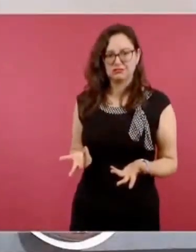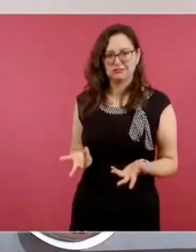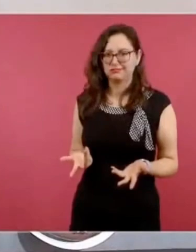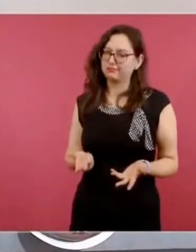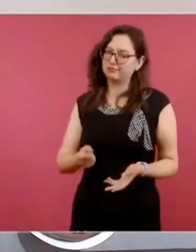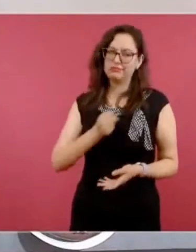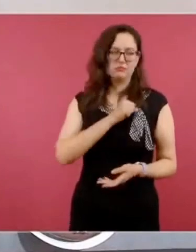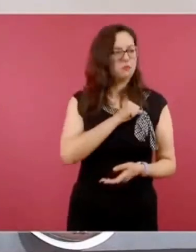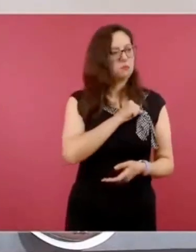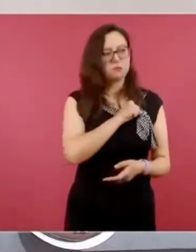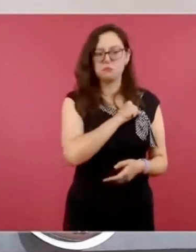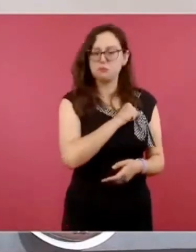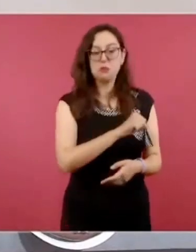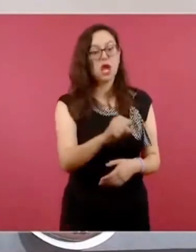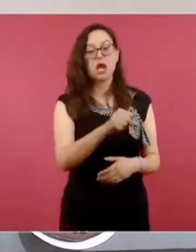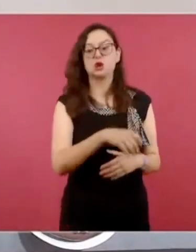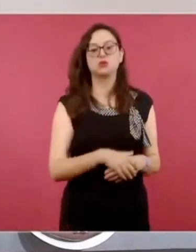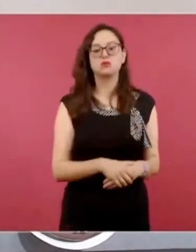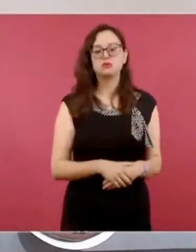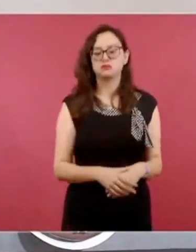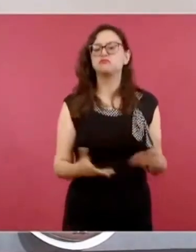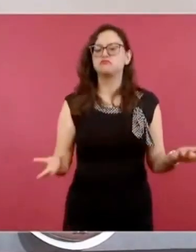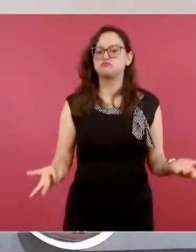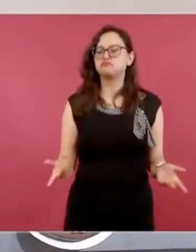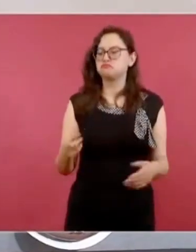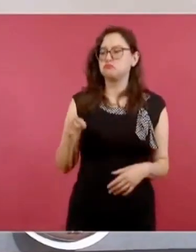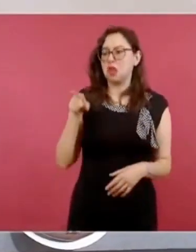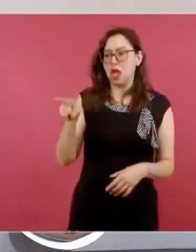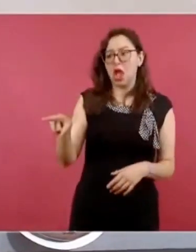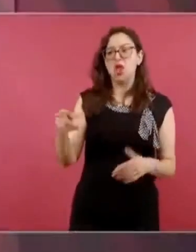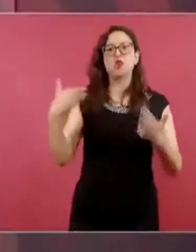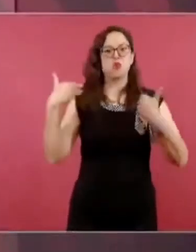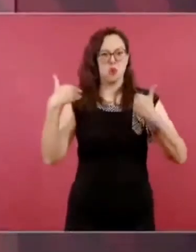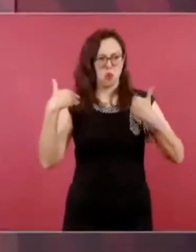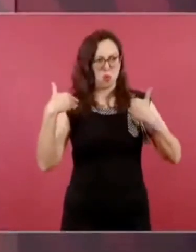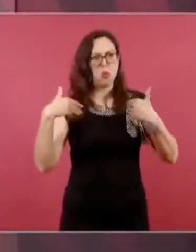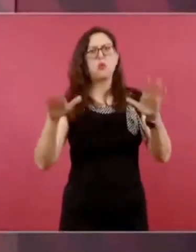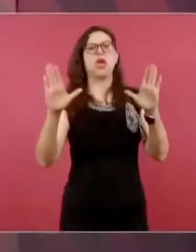un hombre que toma las armas sabe que es vencer o morir,